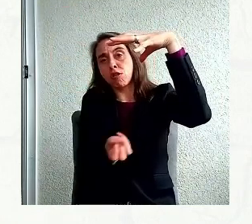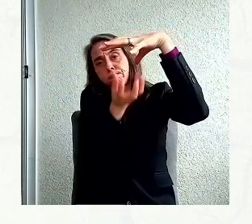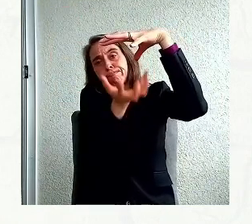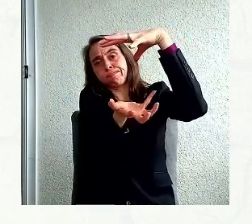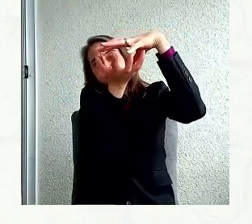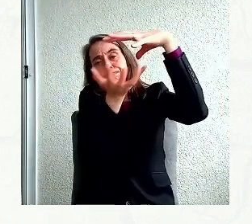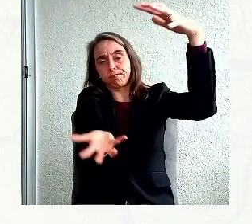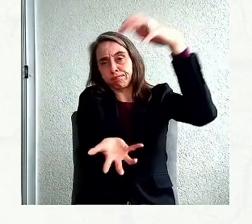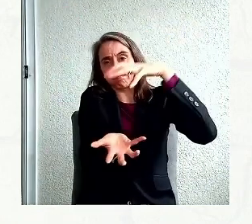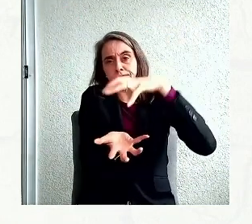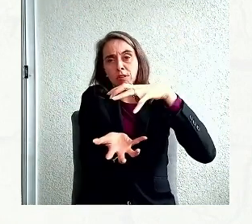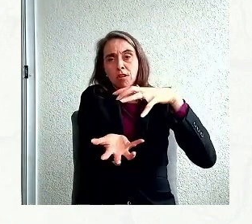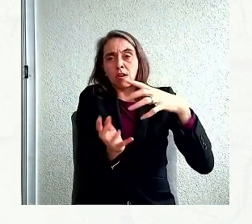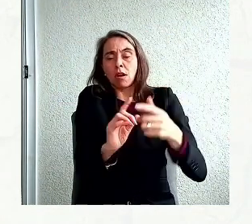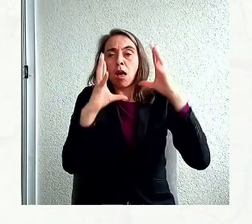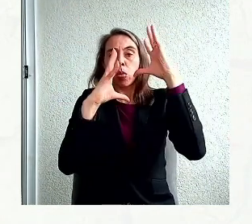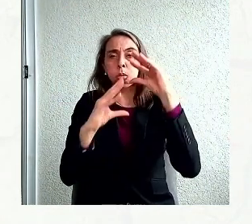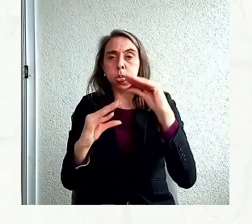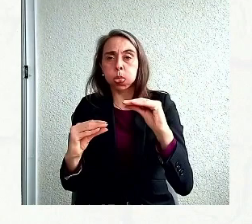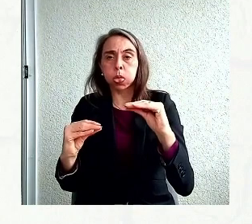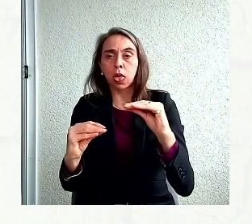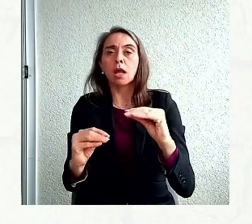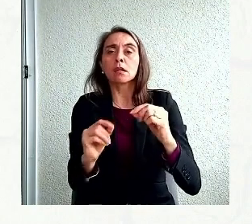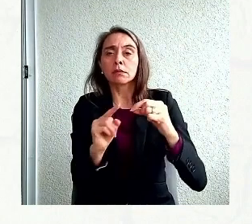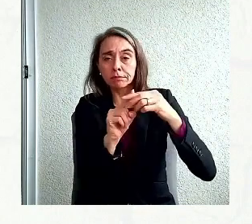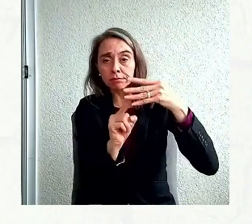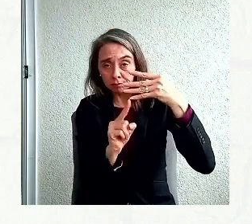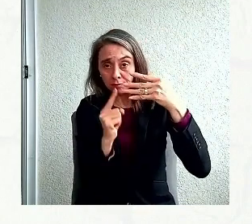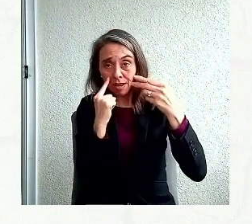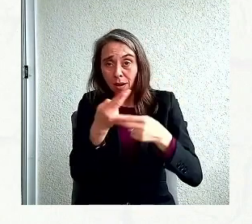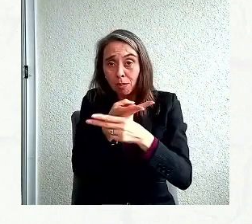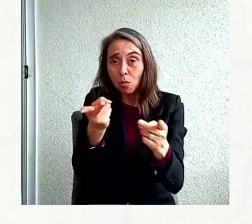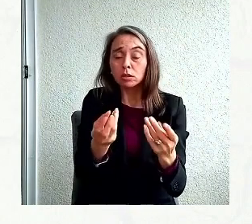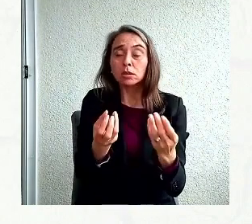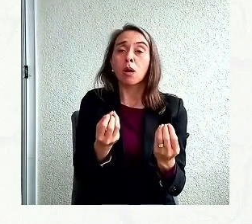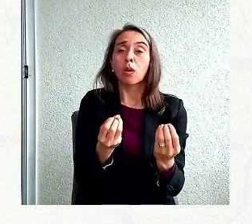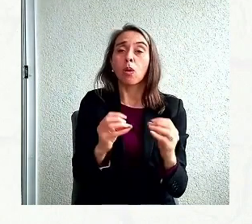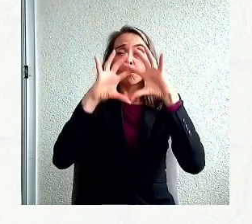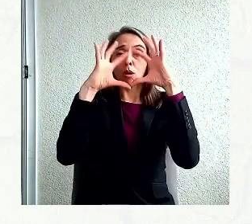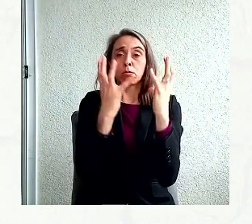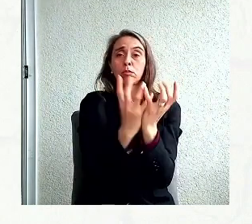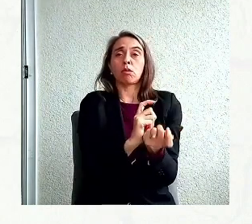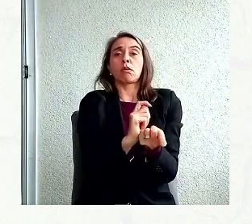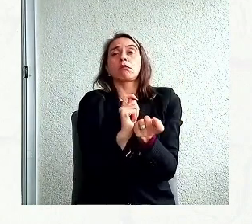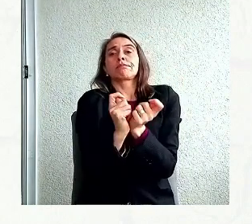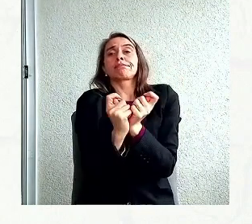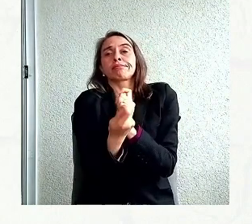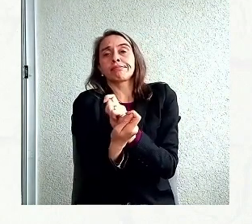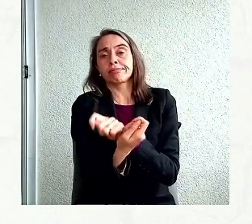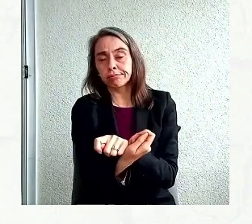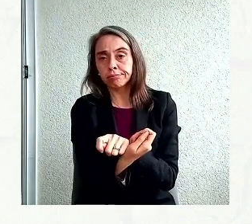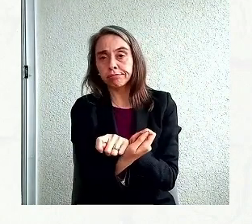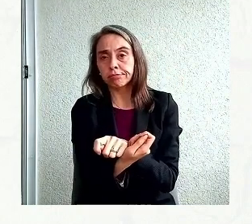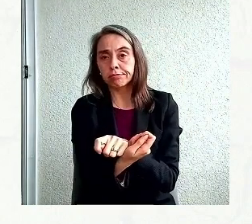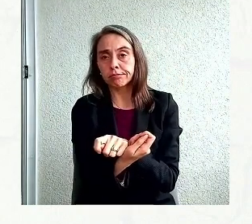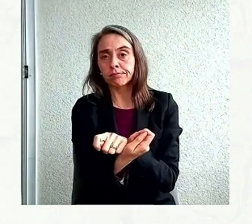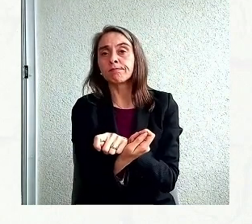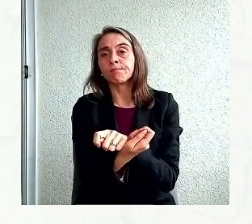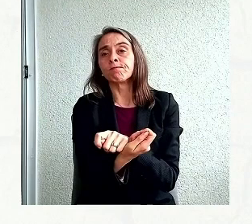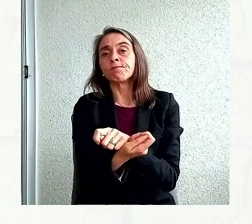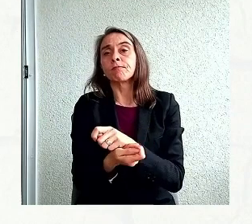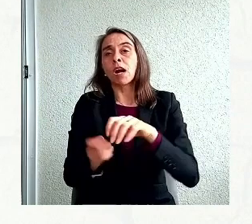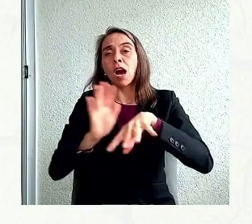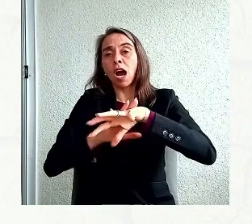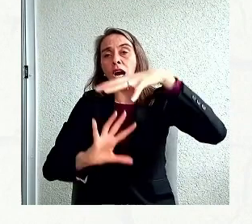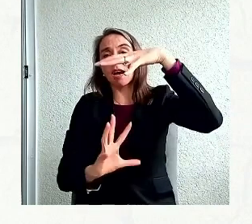Entonces, esto es solo una muestra de cómo estamos avanzando en este camino. La segunda área es